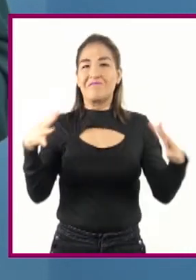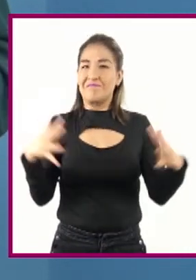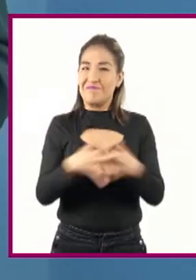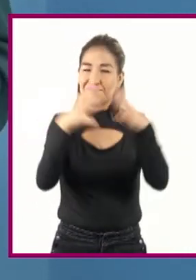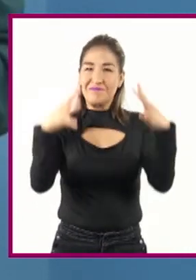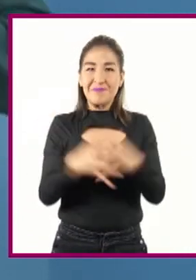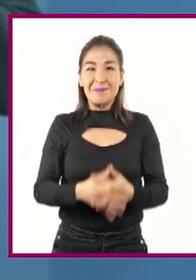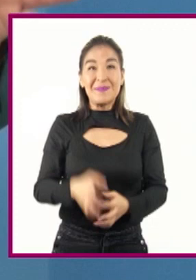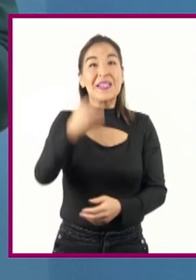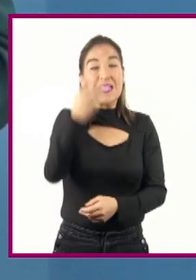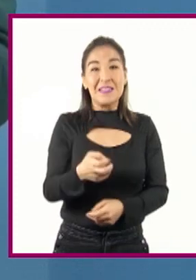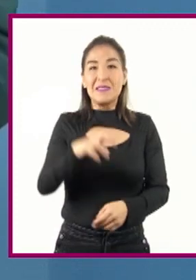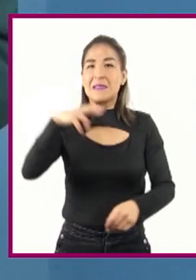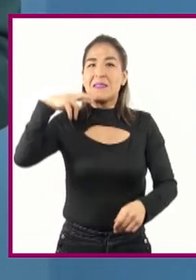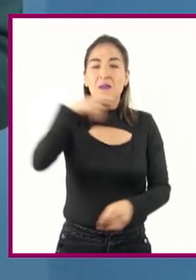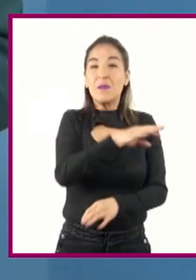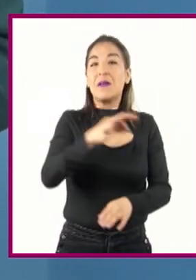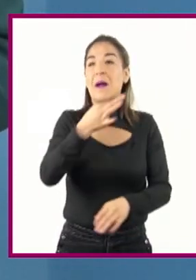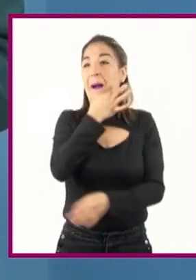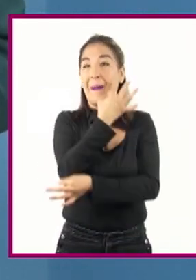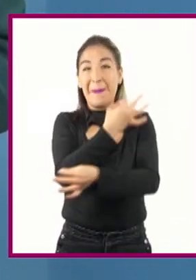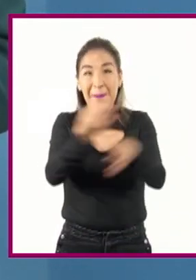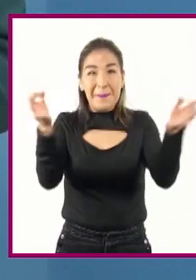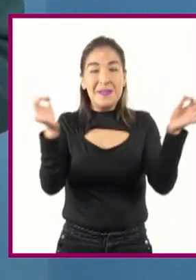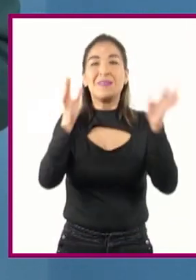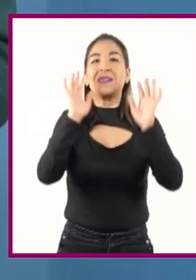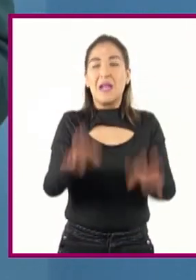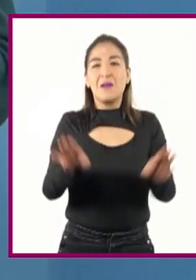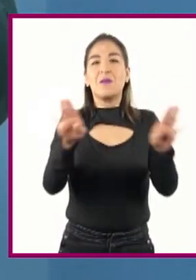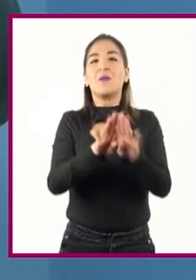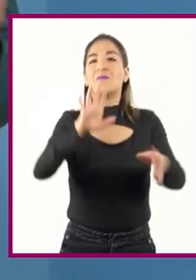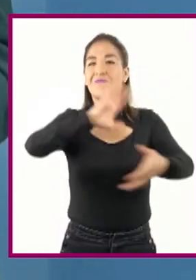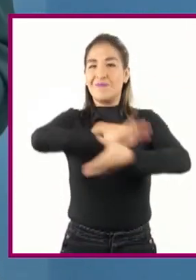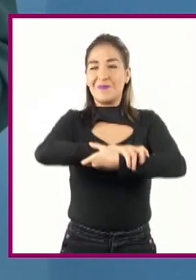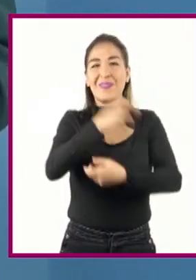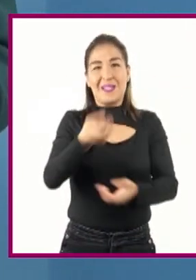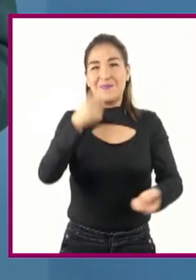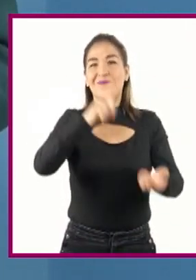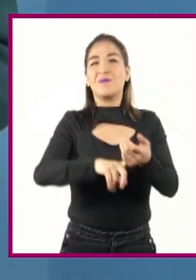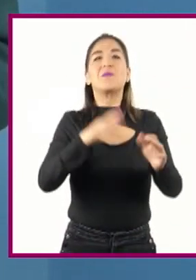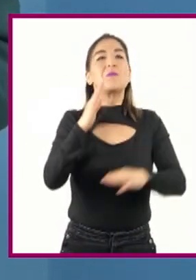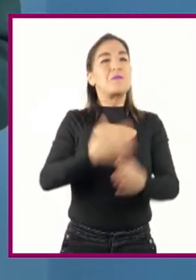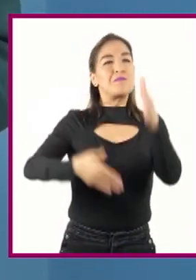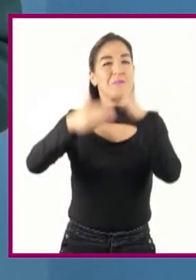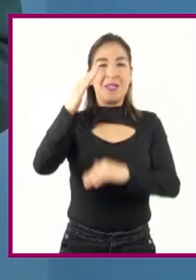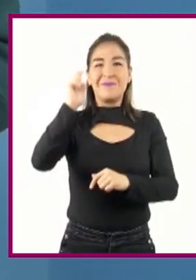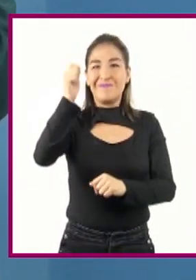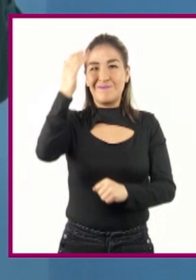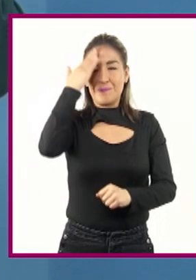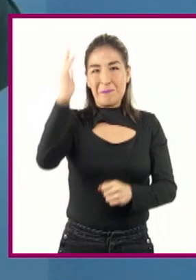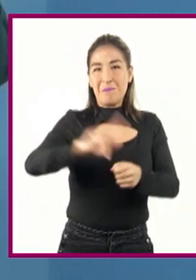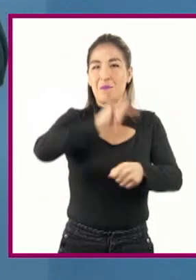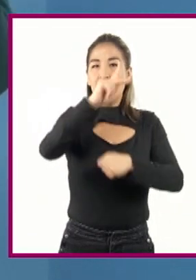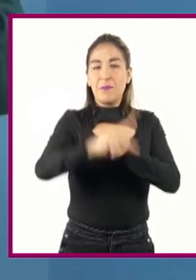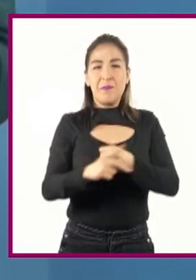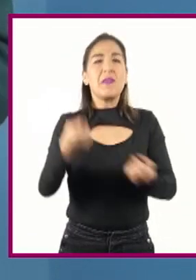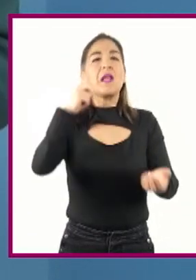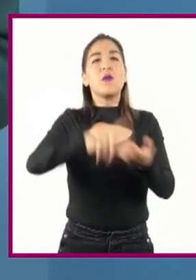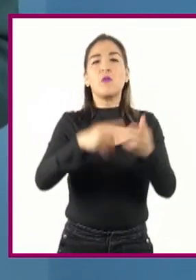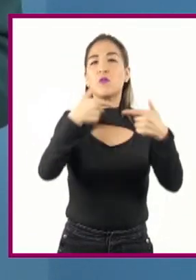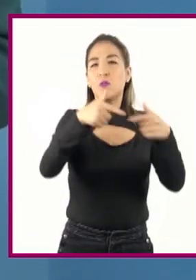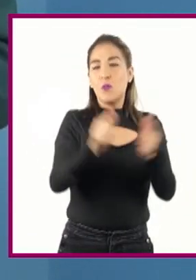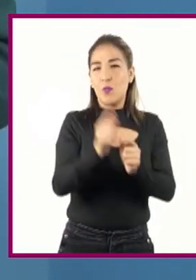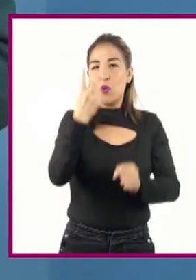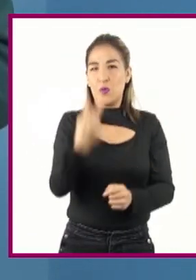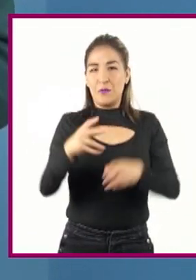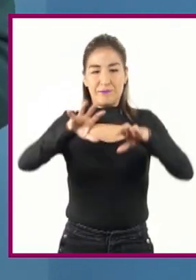De inmediato se activaron las alianzas establecidas entre las grandes potencias, agrupadas en dos